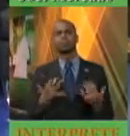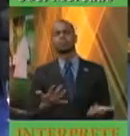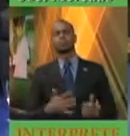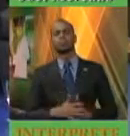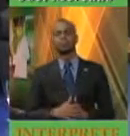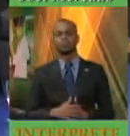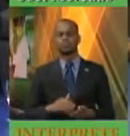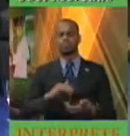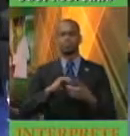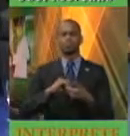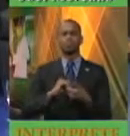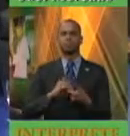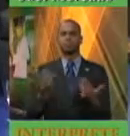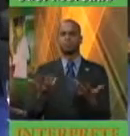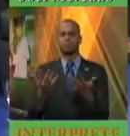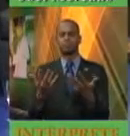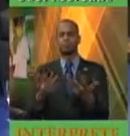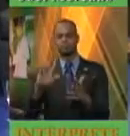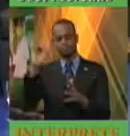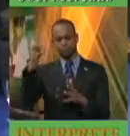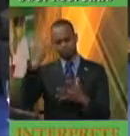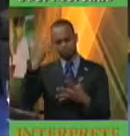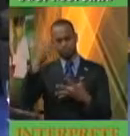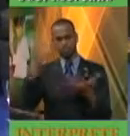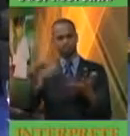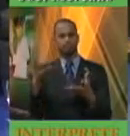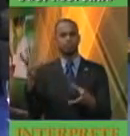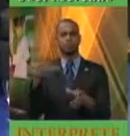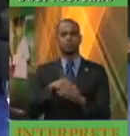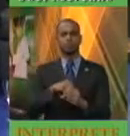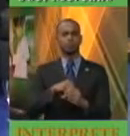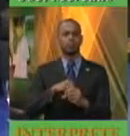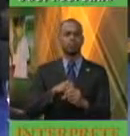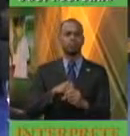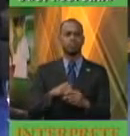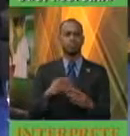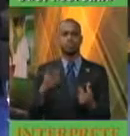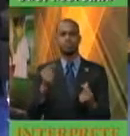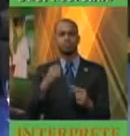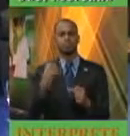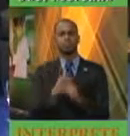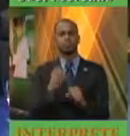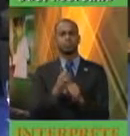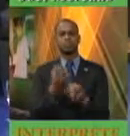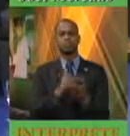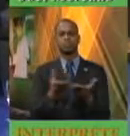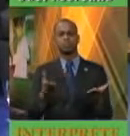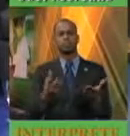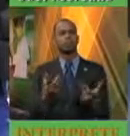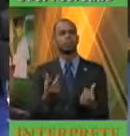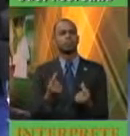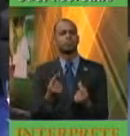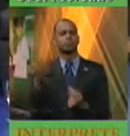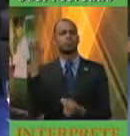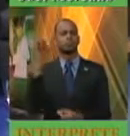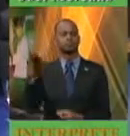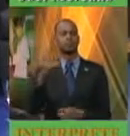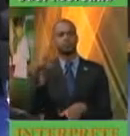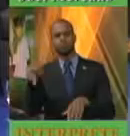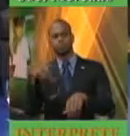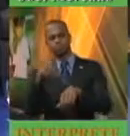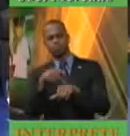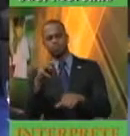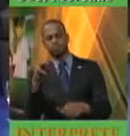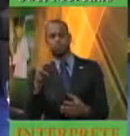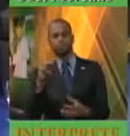anda el CONADIS, cómo andan estas políticas de inclusión, cómo está el trabajo de ustedes allá en la